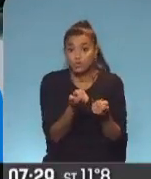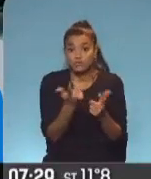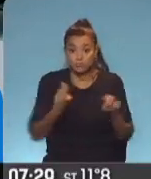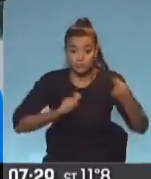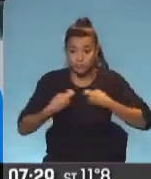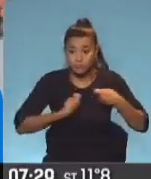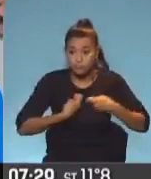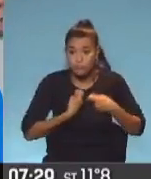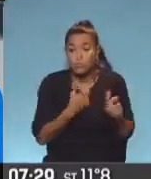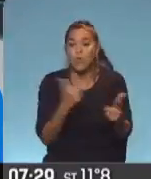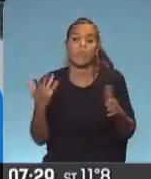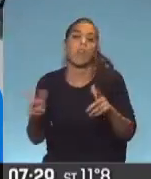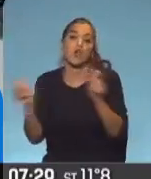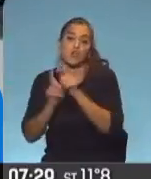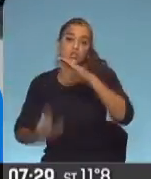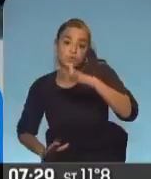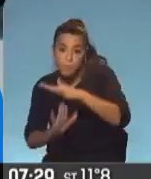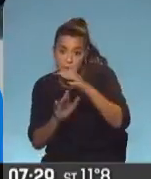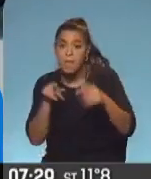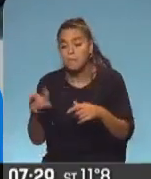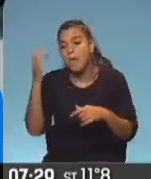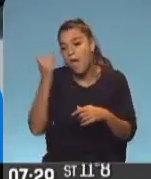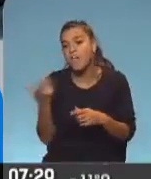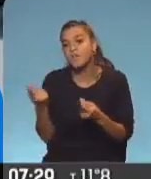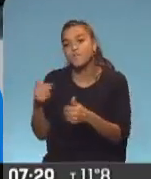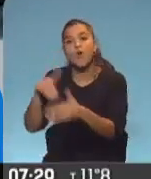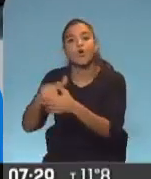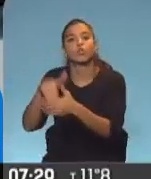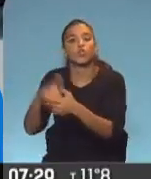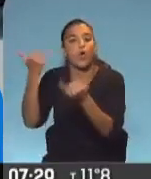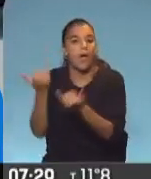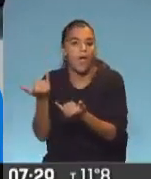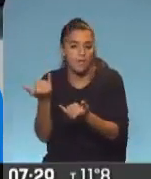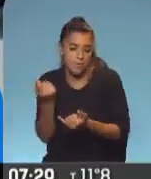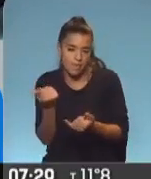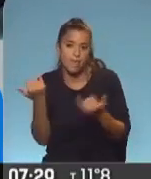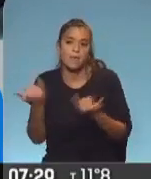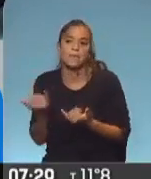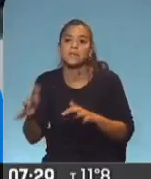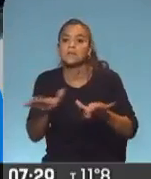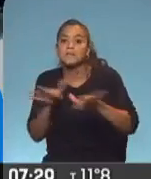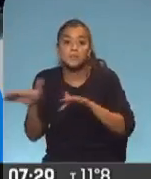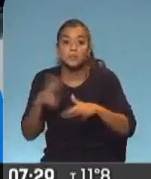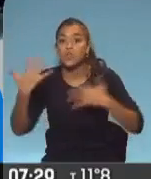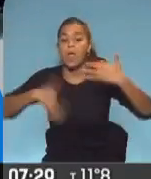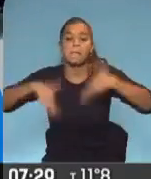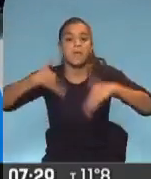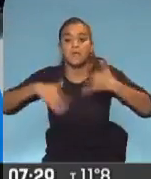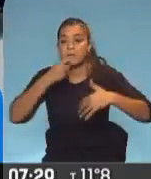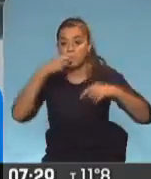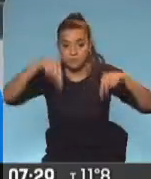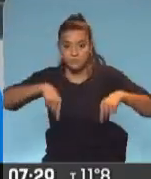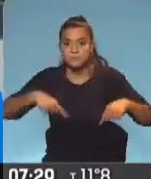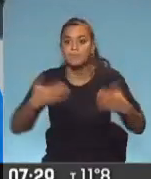adicionales, o de la Corte Suprema, que tiene una suerte de fondo anticíclico para que en situaciones de emergencia como